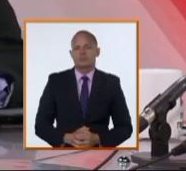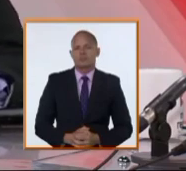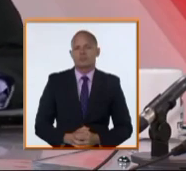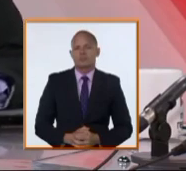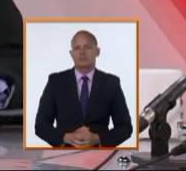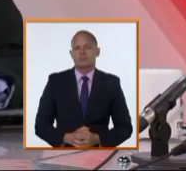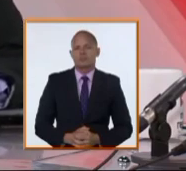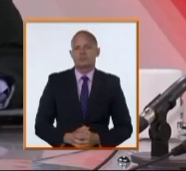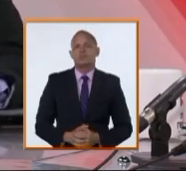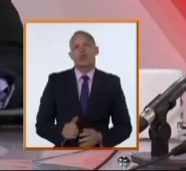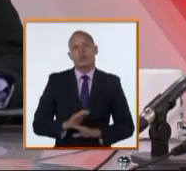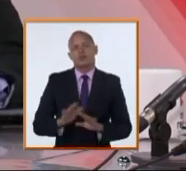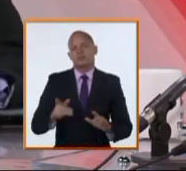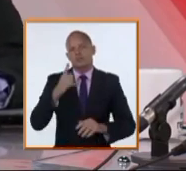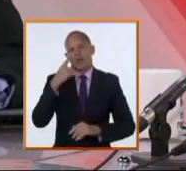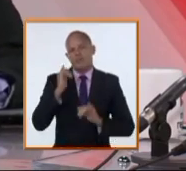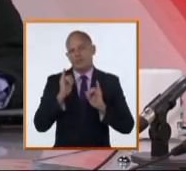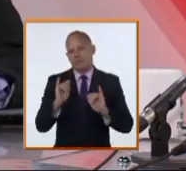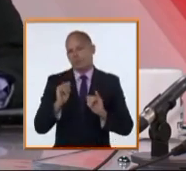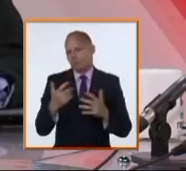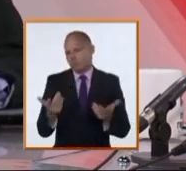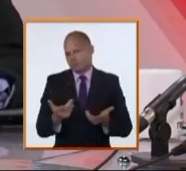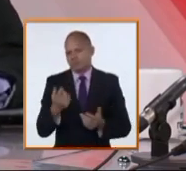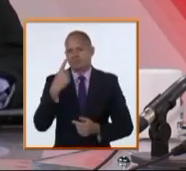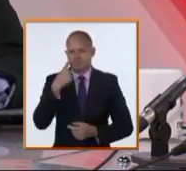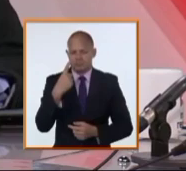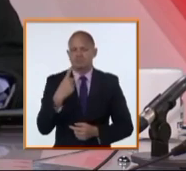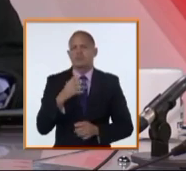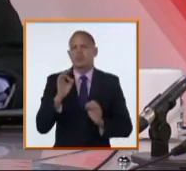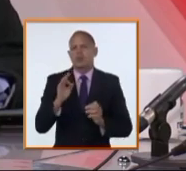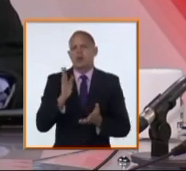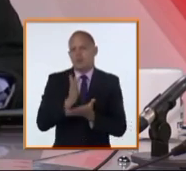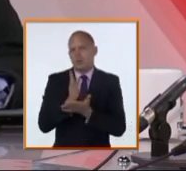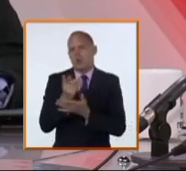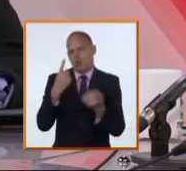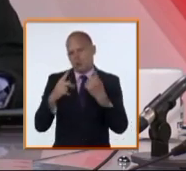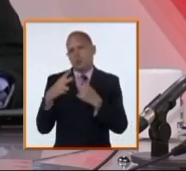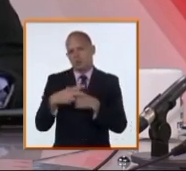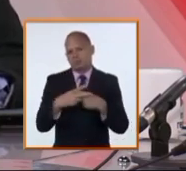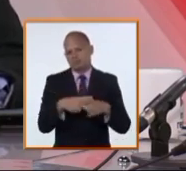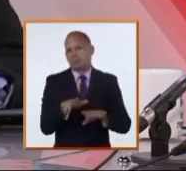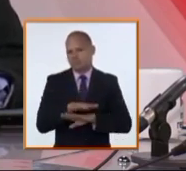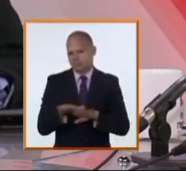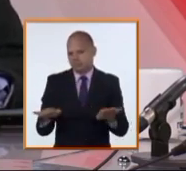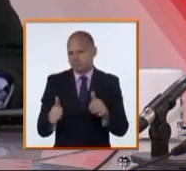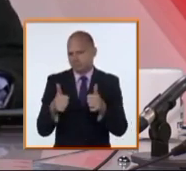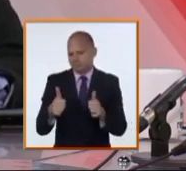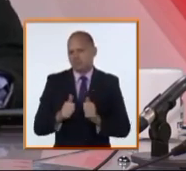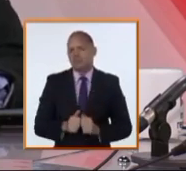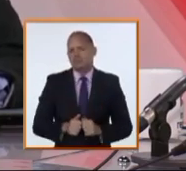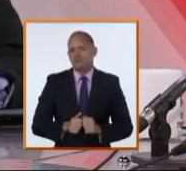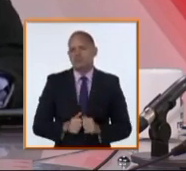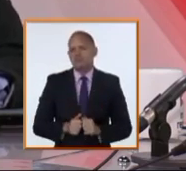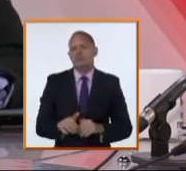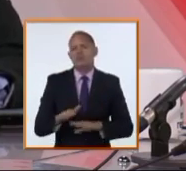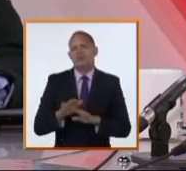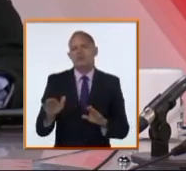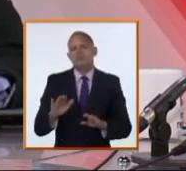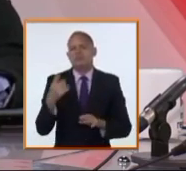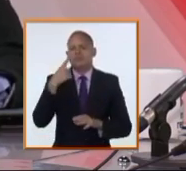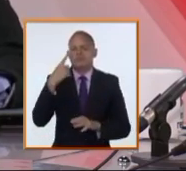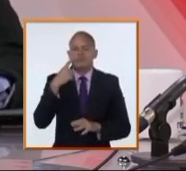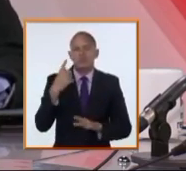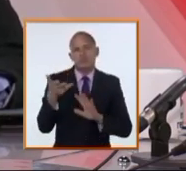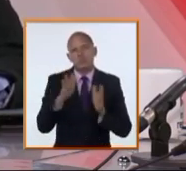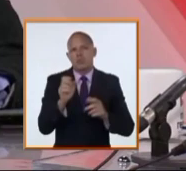recuperación y también pues algunas a las que todavía Hay que seguirle haciendo cosas pero lo importante es que las aulas están abiertas más